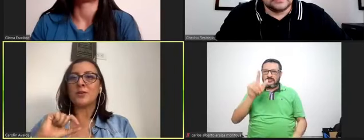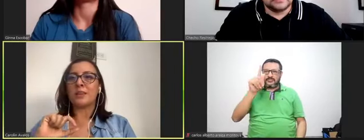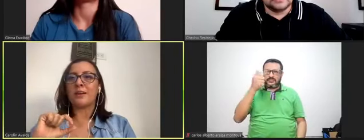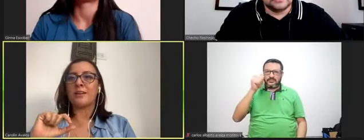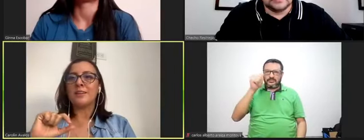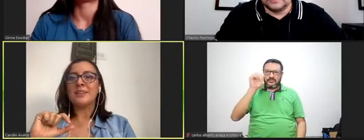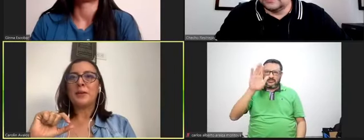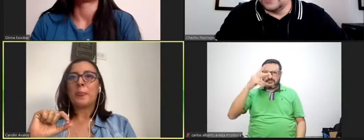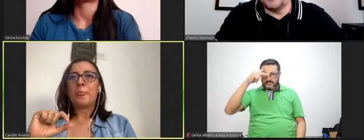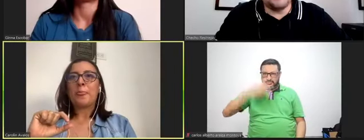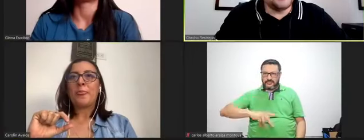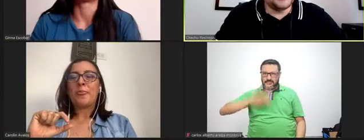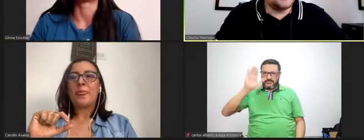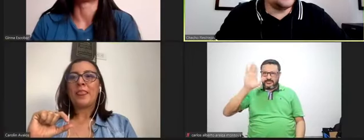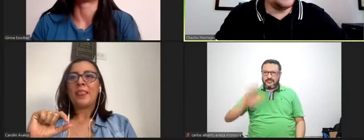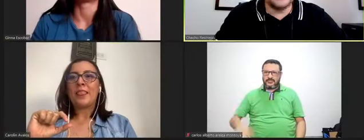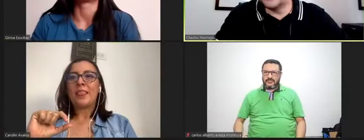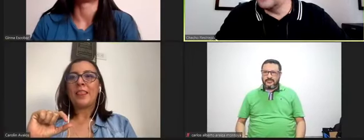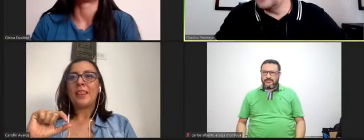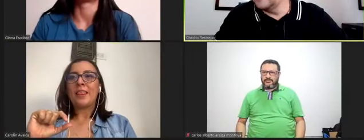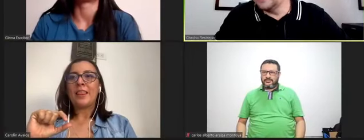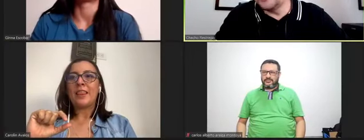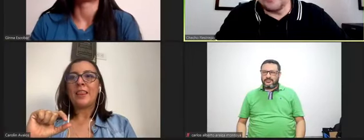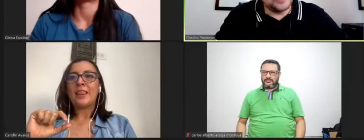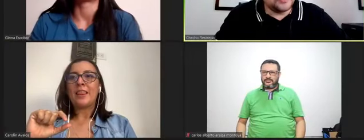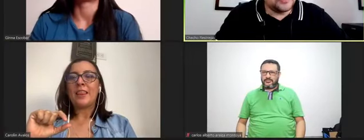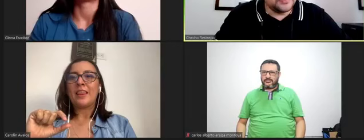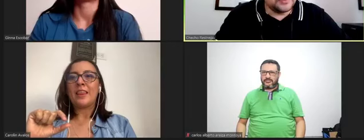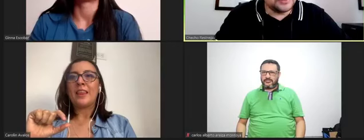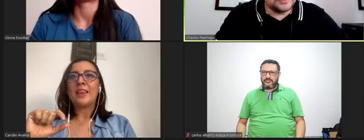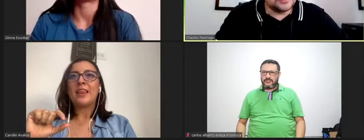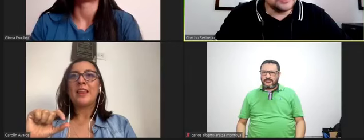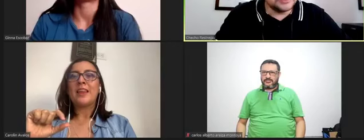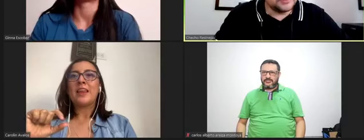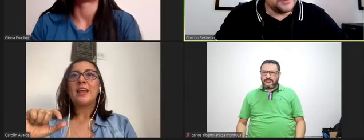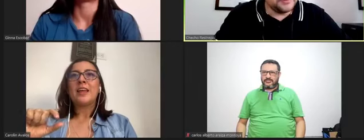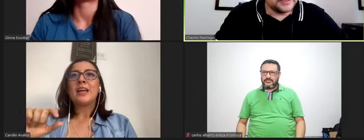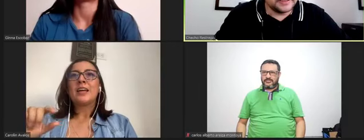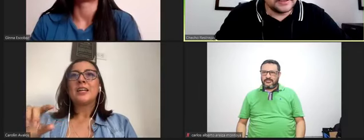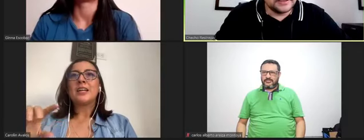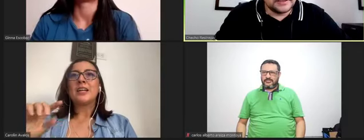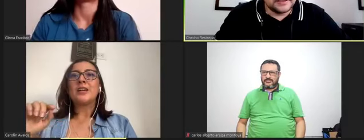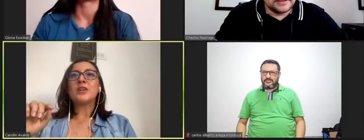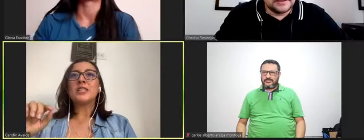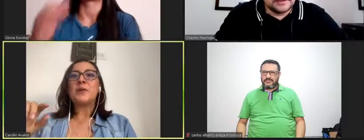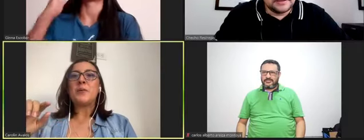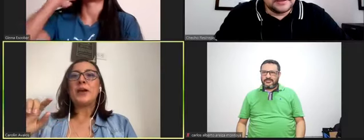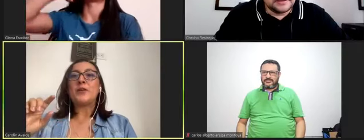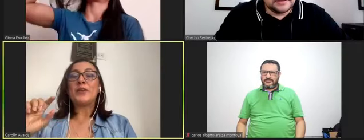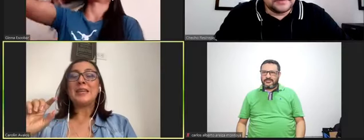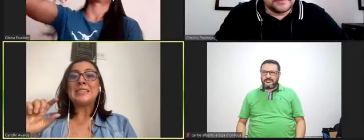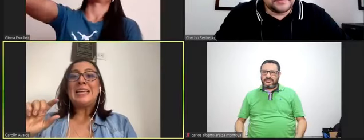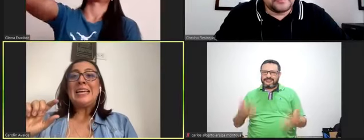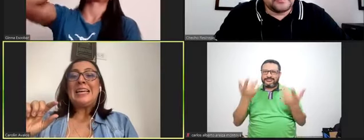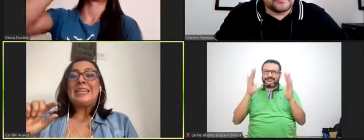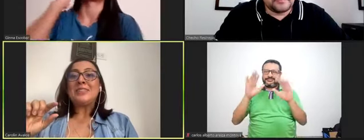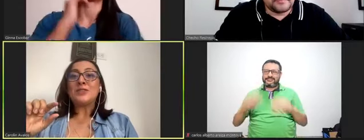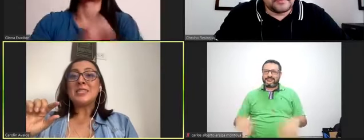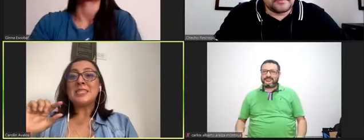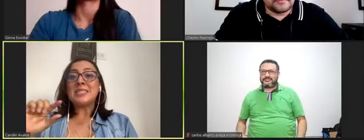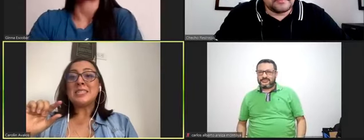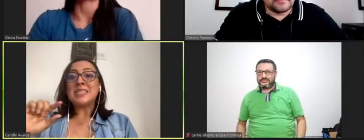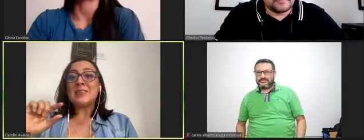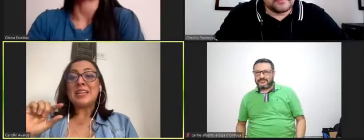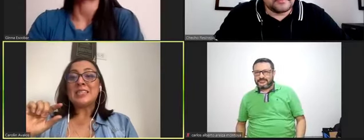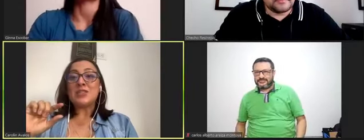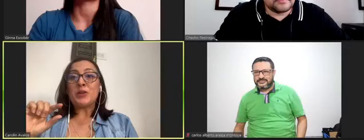historia cortita. Déjame un momentico aquí que me descuadro aquí una cosita, vamos a ver. Claro que sí. Bueno, entonces, no sé